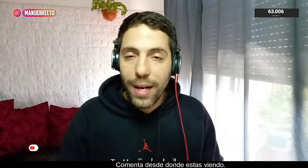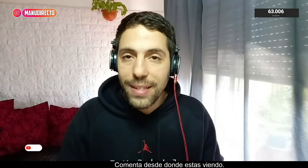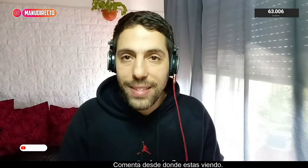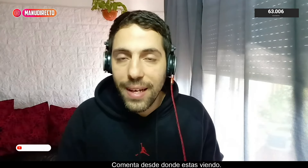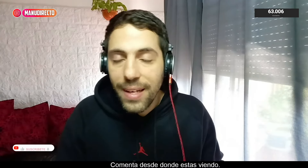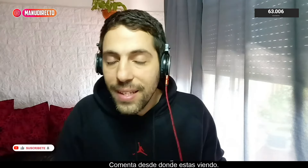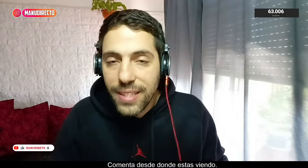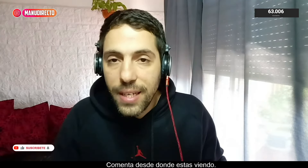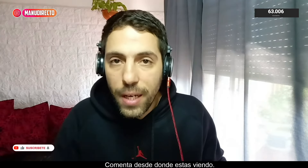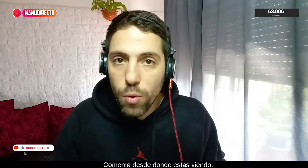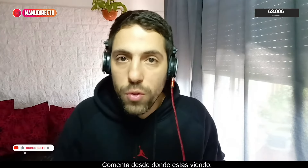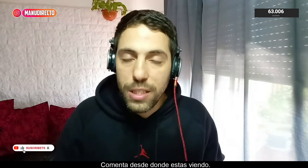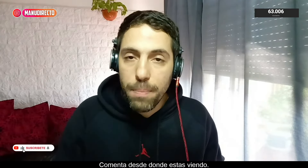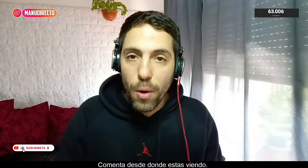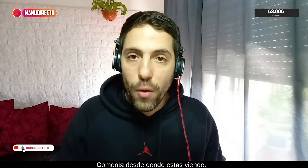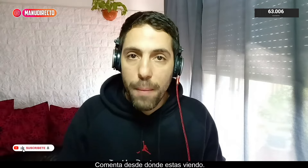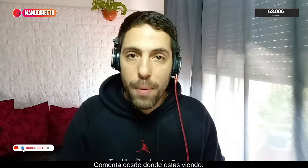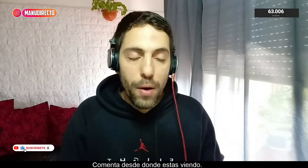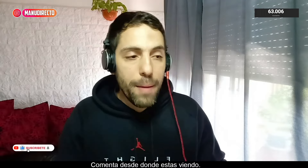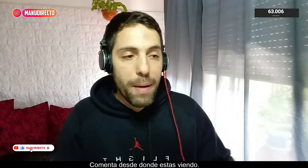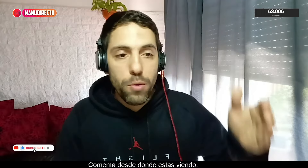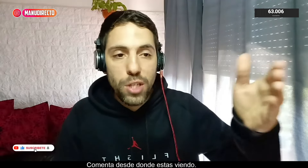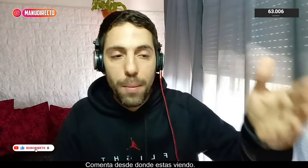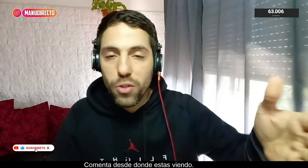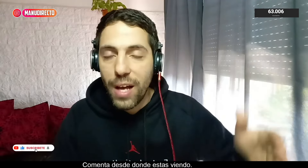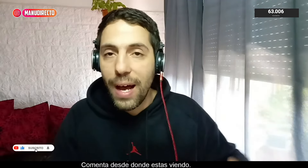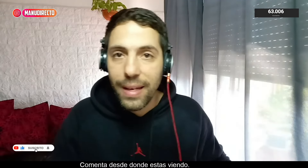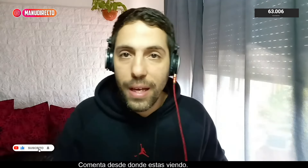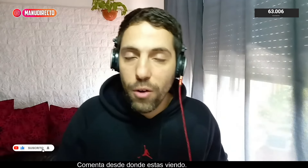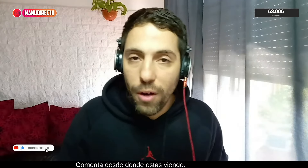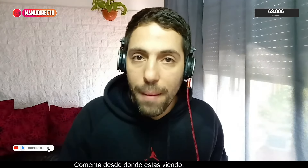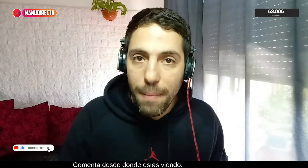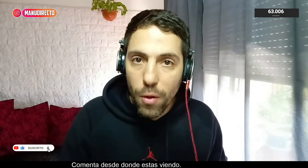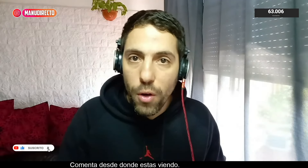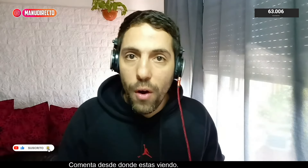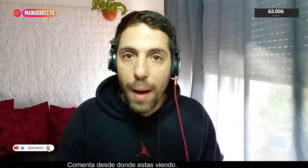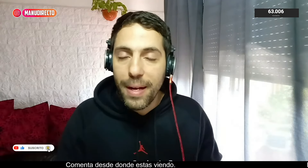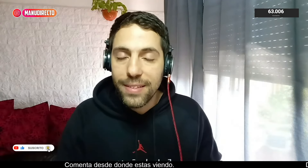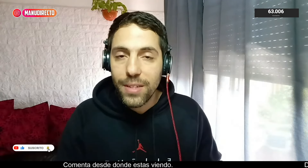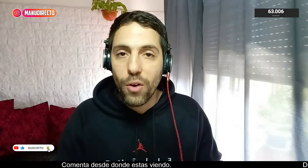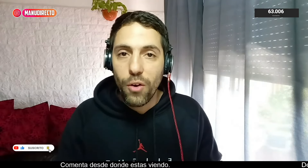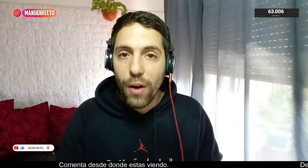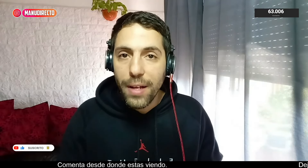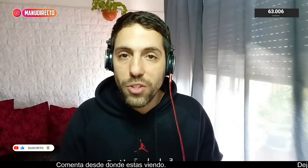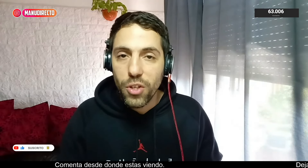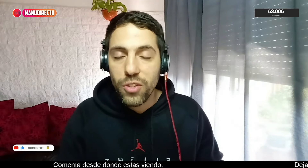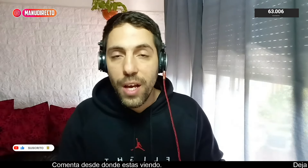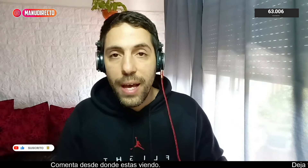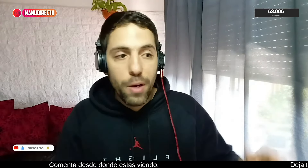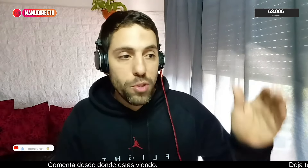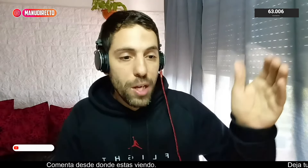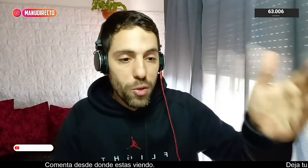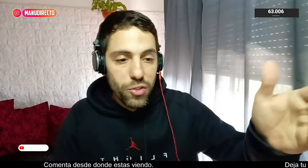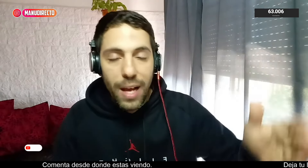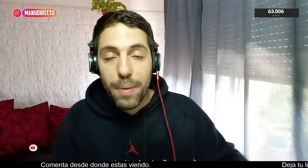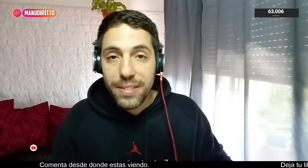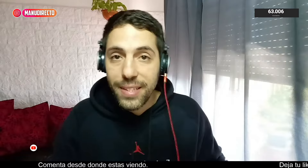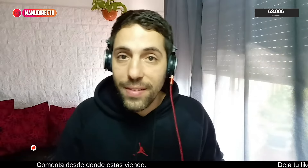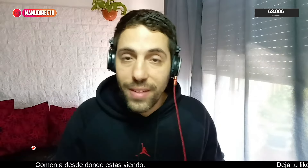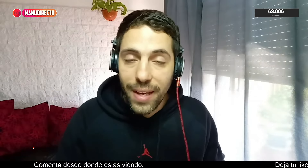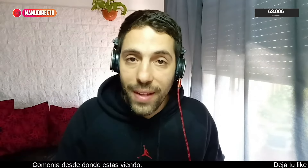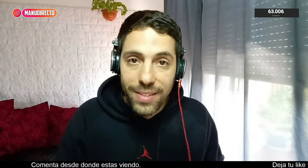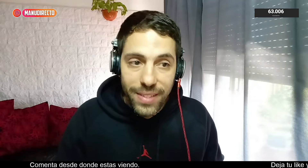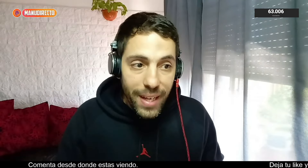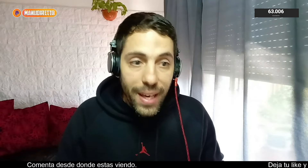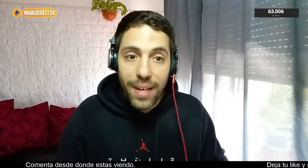su casa sin ningún tipo de problema? Escuchamos a Nicolás Maduro amenazando con los ganchos, escuchamos al